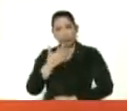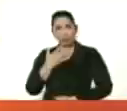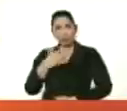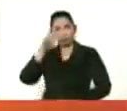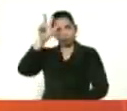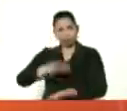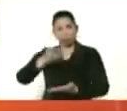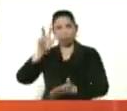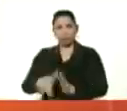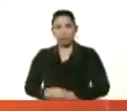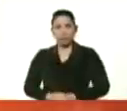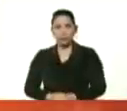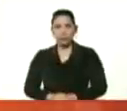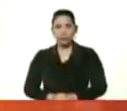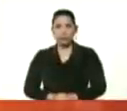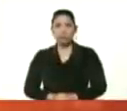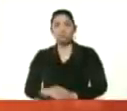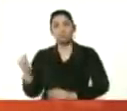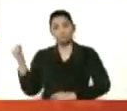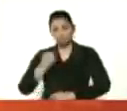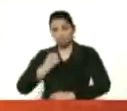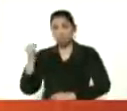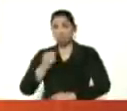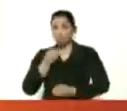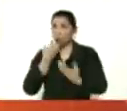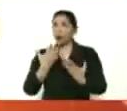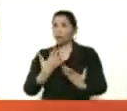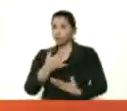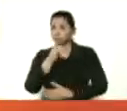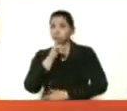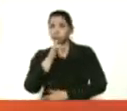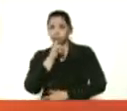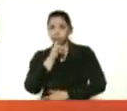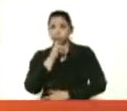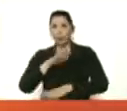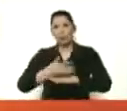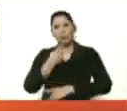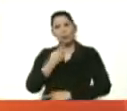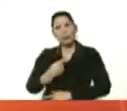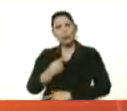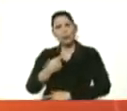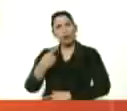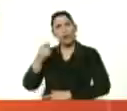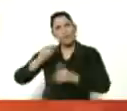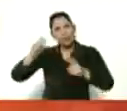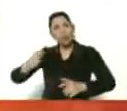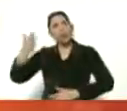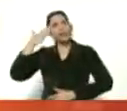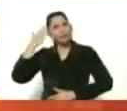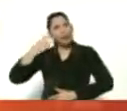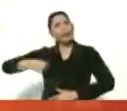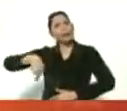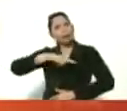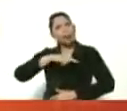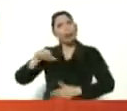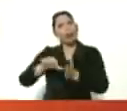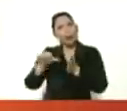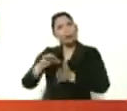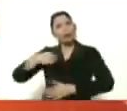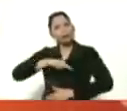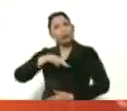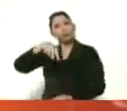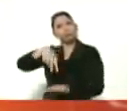comentario. Así es, muy buen comentario. La gente, por eso te digo, la gente sabe dónde estamos sentados, dónde estamos plantados, dónde estamos